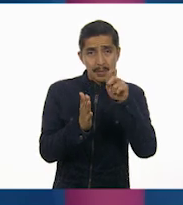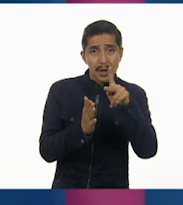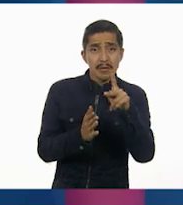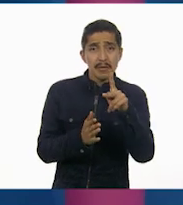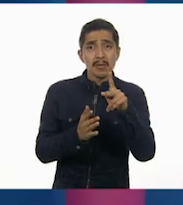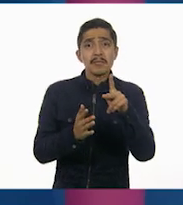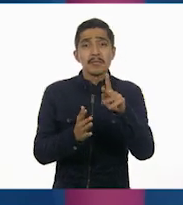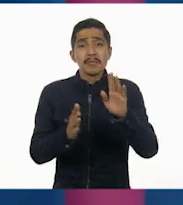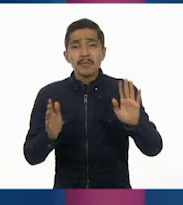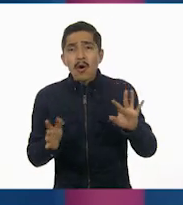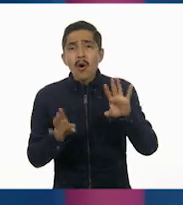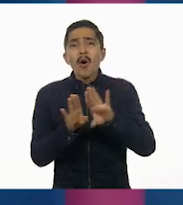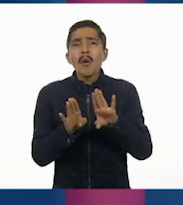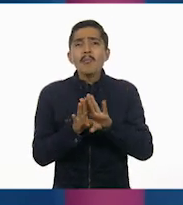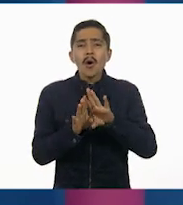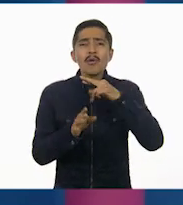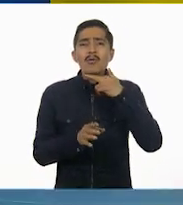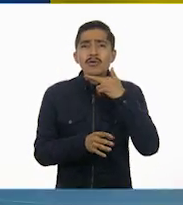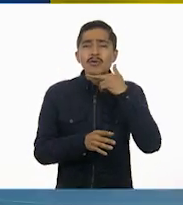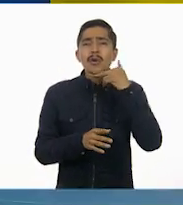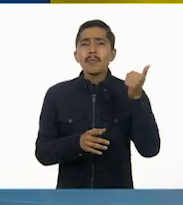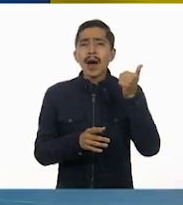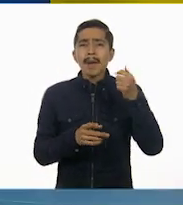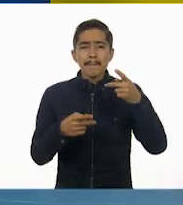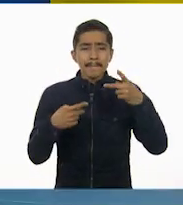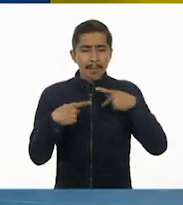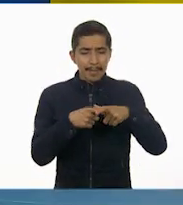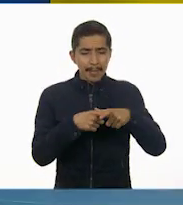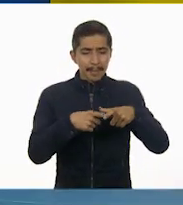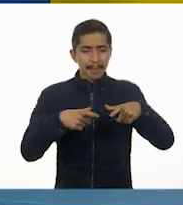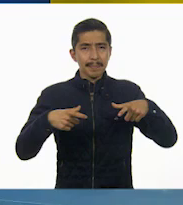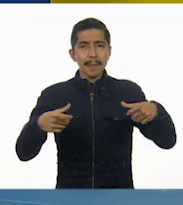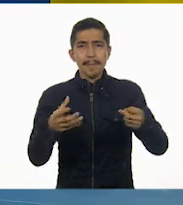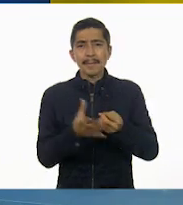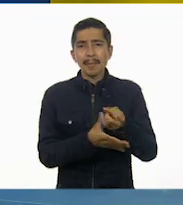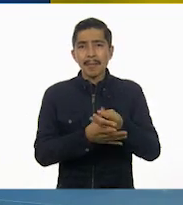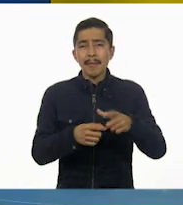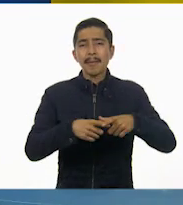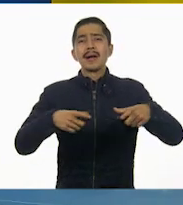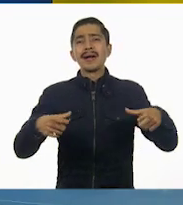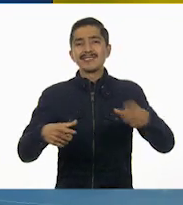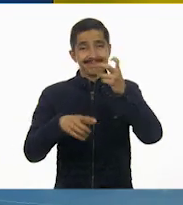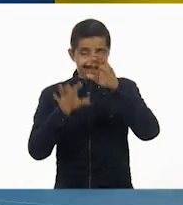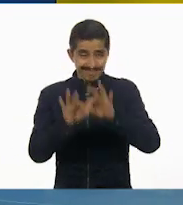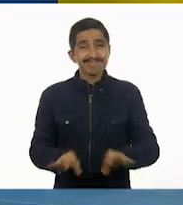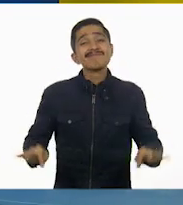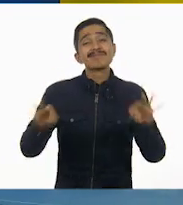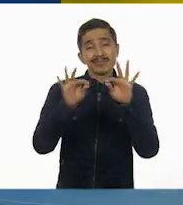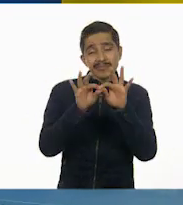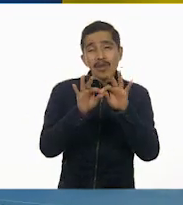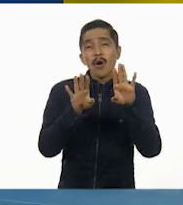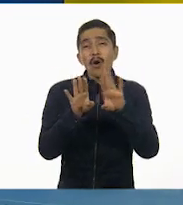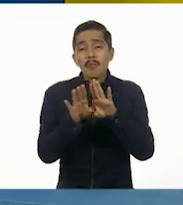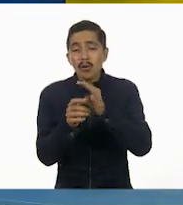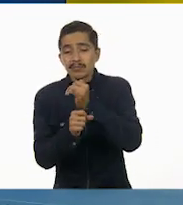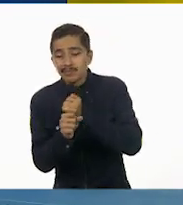indicarnos cómo se pobló la ciudad de Roma. Por eso es importante revisar diversas fuentes de